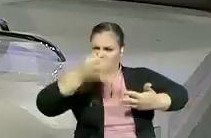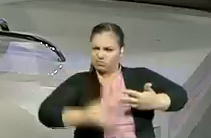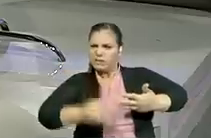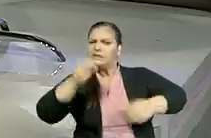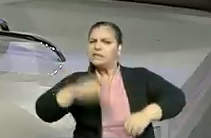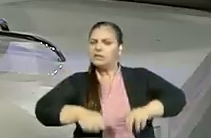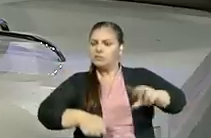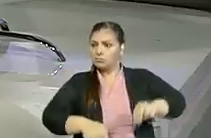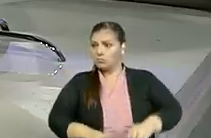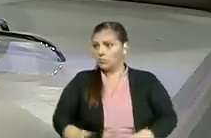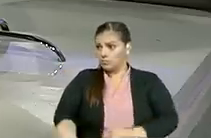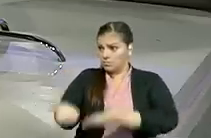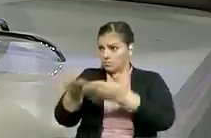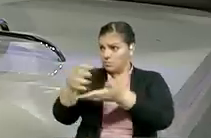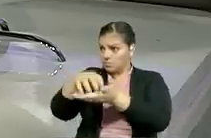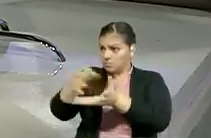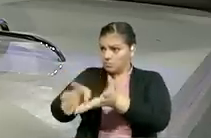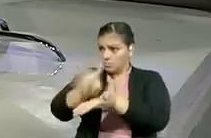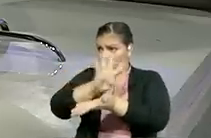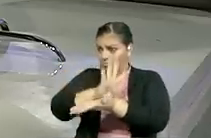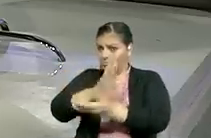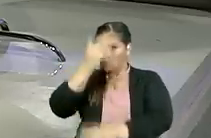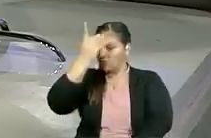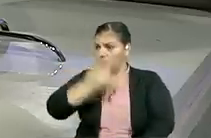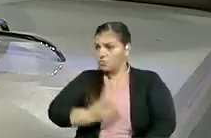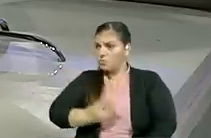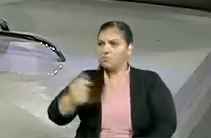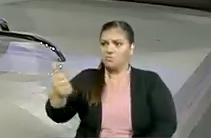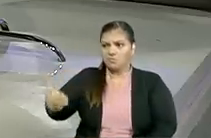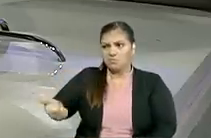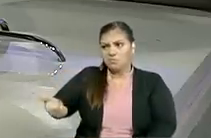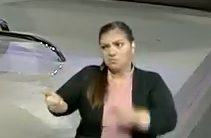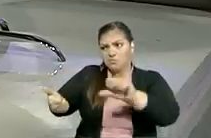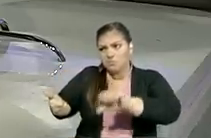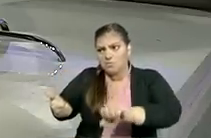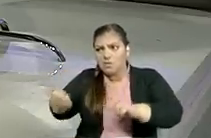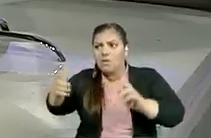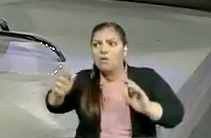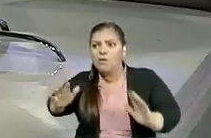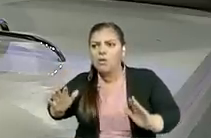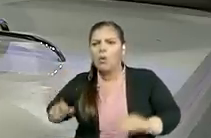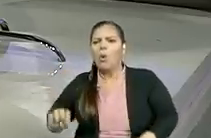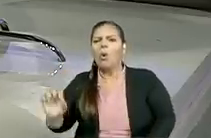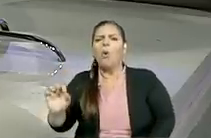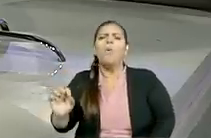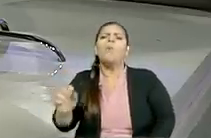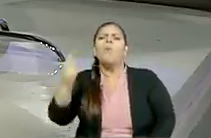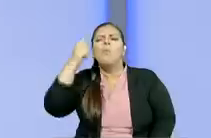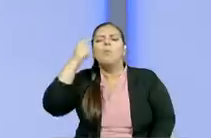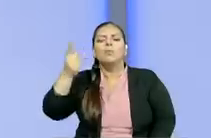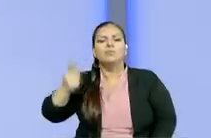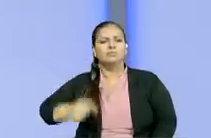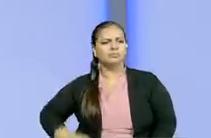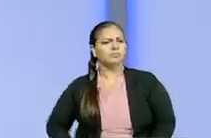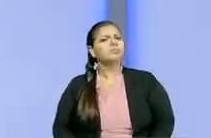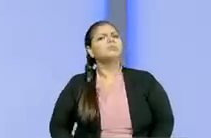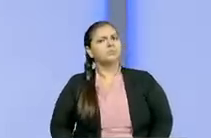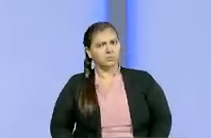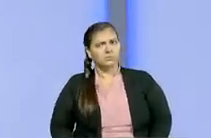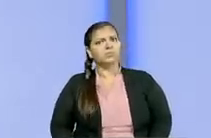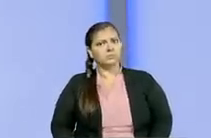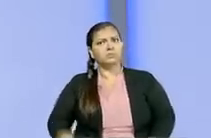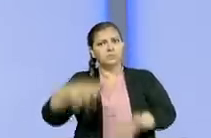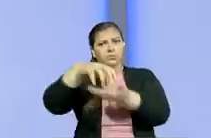¿Se cumplieron los procedimientos para poder llegar a esta resolución por parte de la Asamblea o, como dice la asambleísta Espín, ha sido un acto